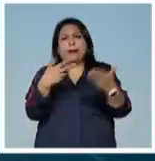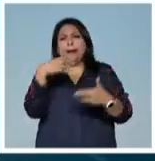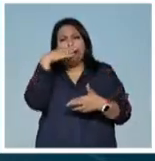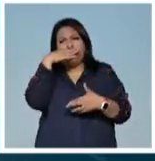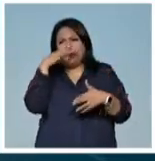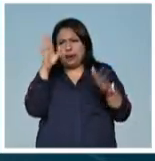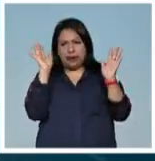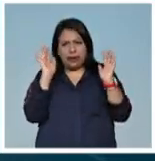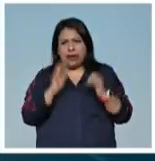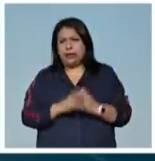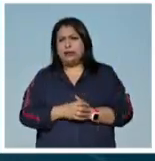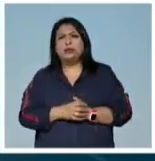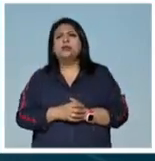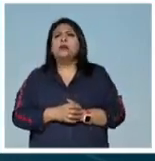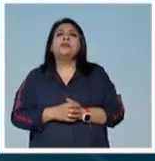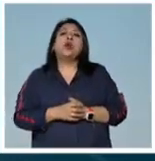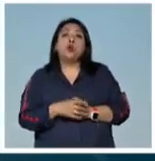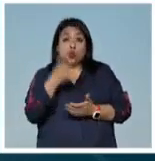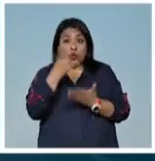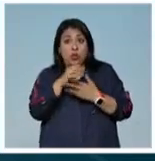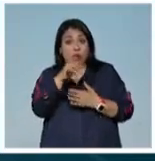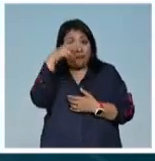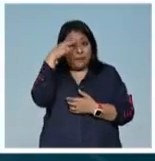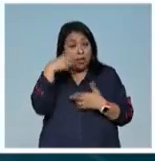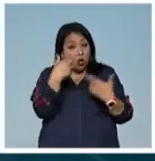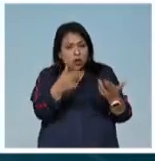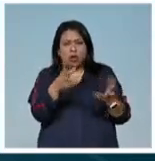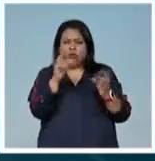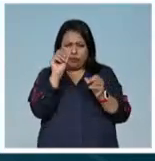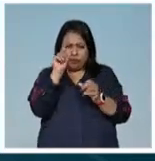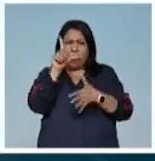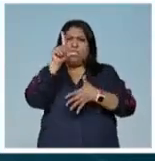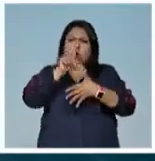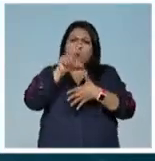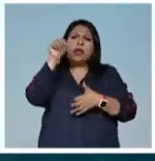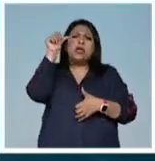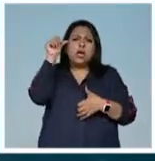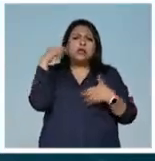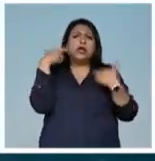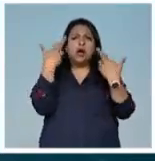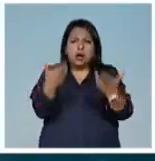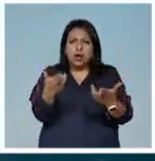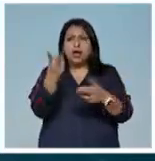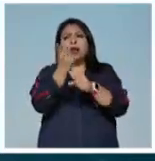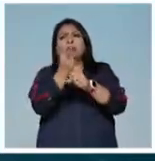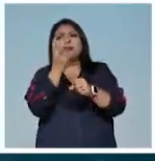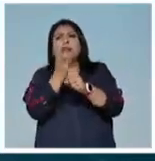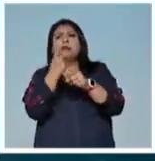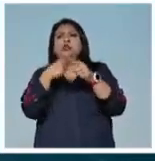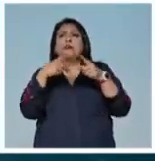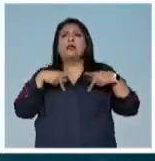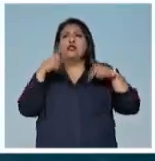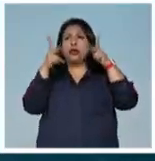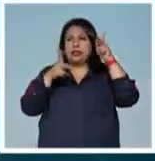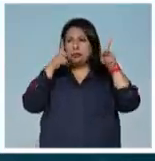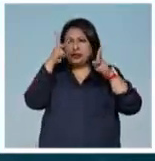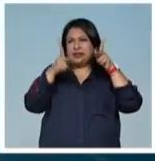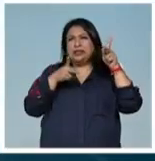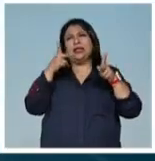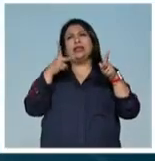gratuita, no solo a México, sino a Latinoamérica y a Asia. Vamos a invitar a los visitantes a lo largo